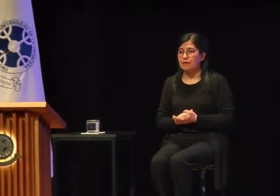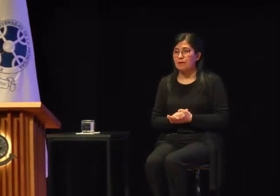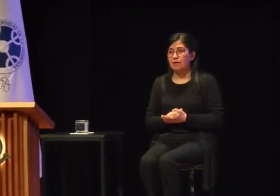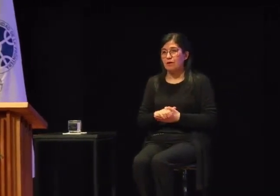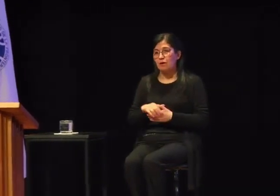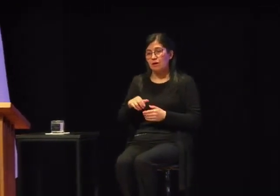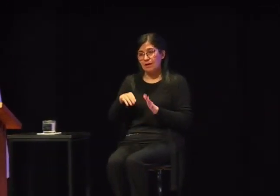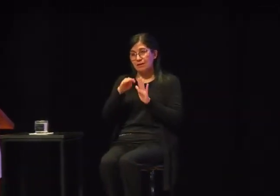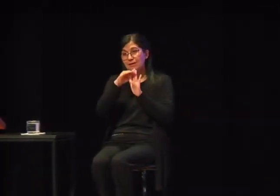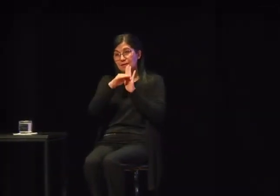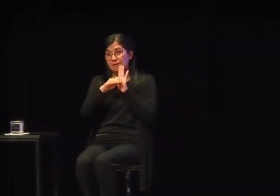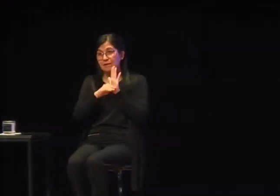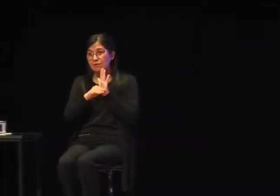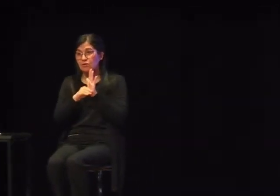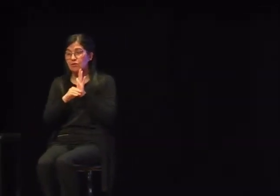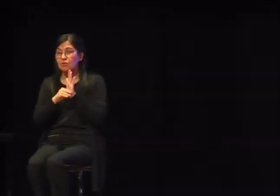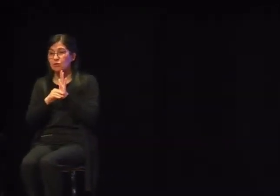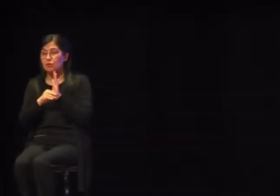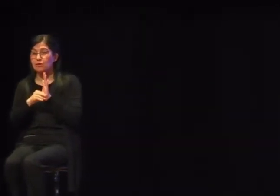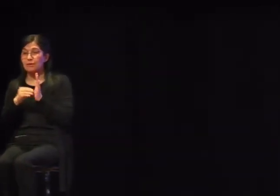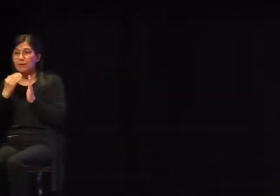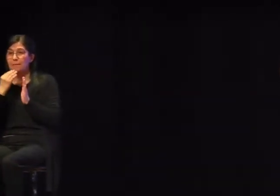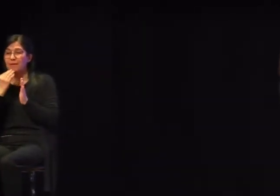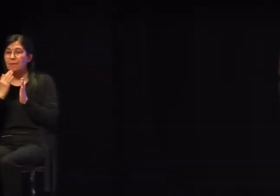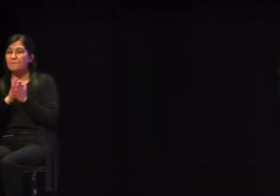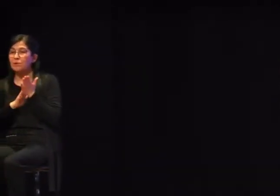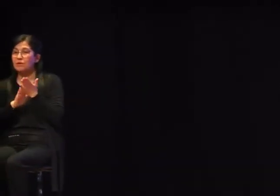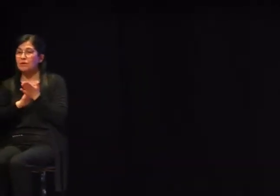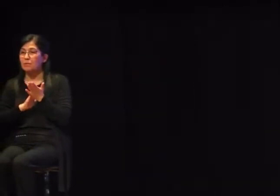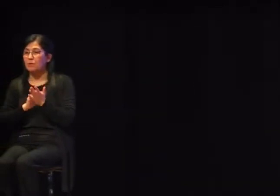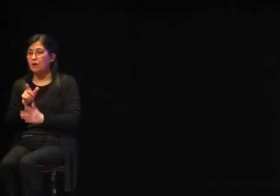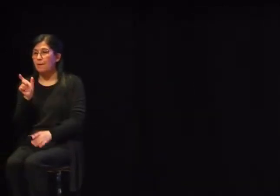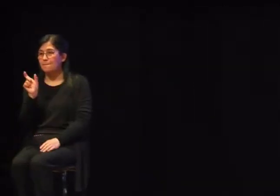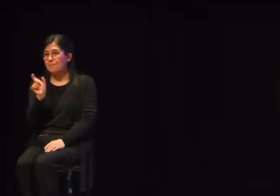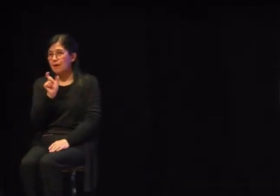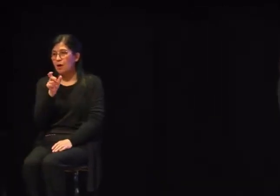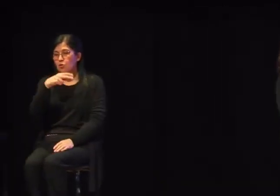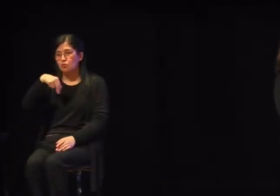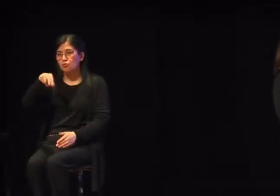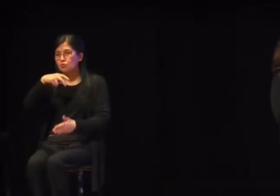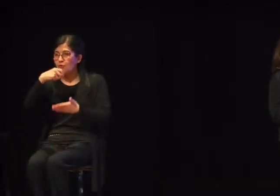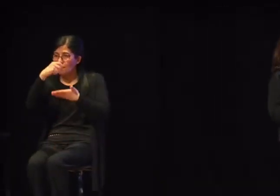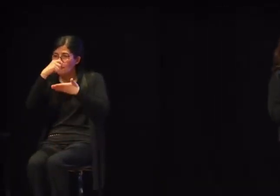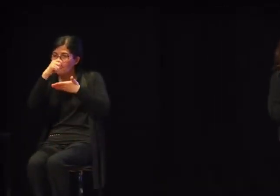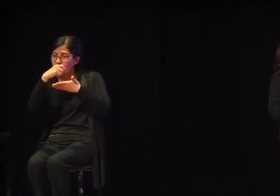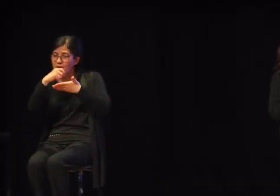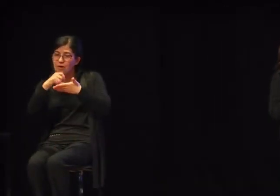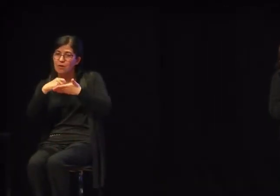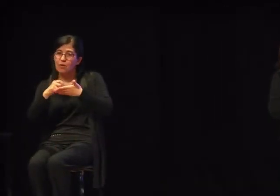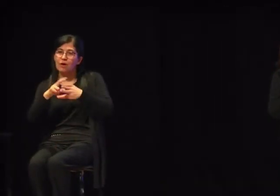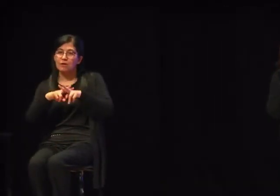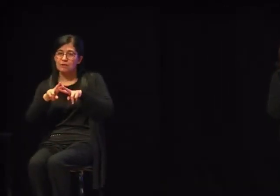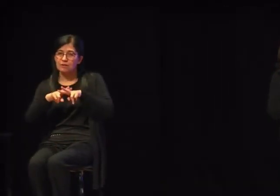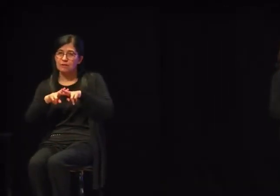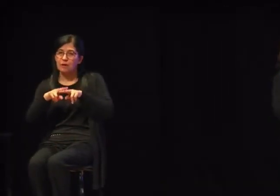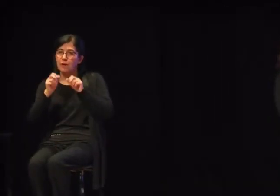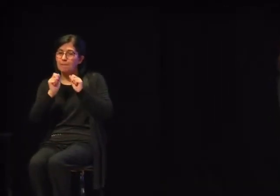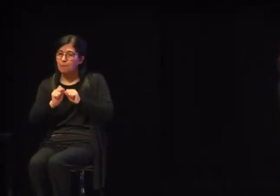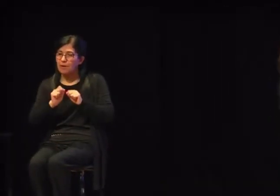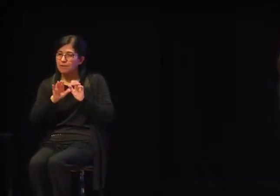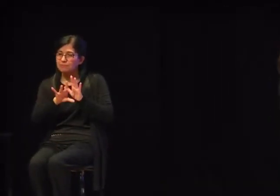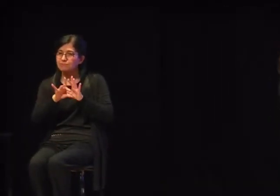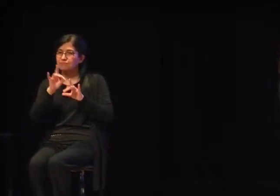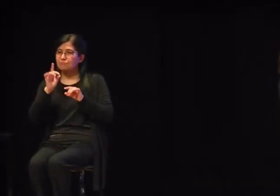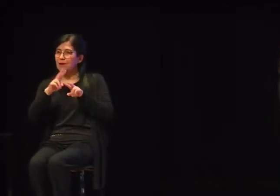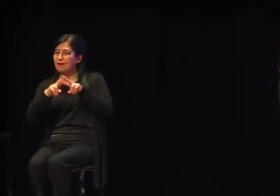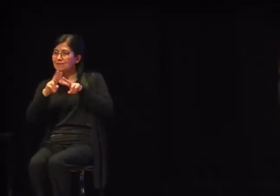entienden estos indicadores sensibles a enfermería como aquellos criterios que vamos a evaluar y que pueden producir cambios